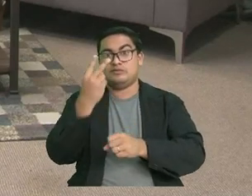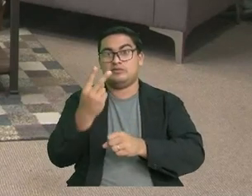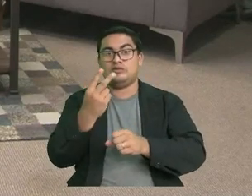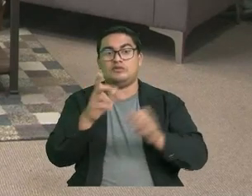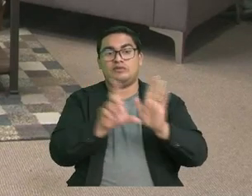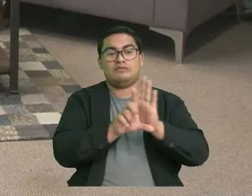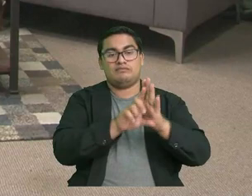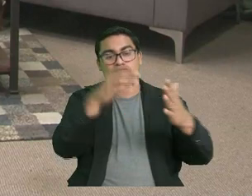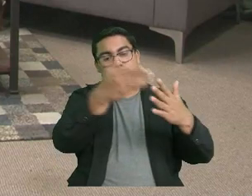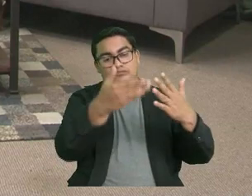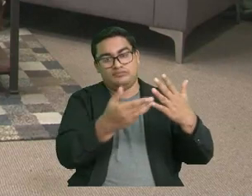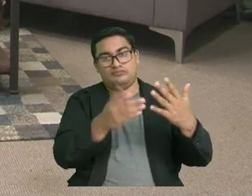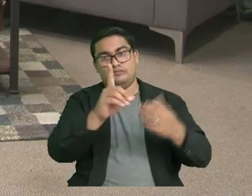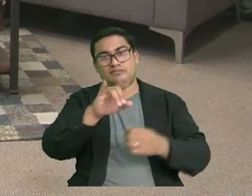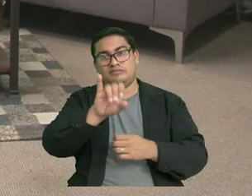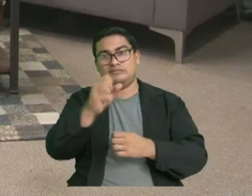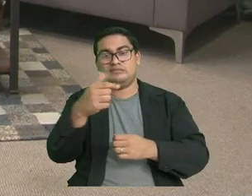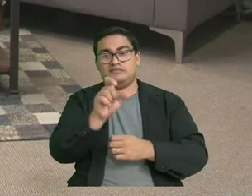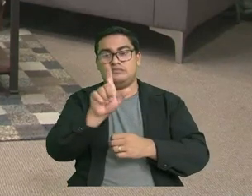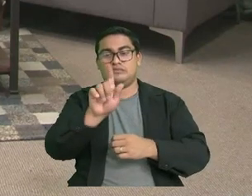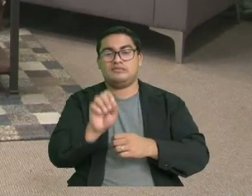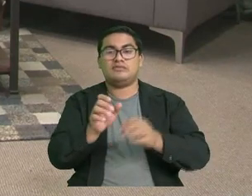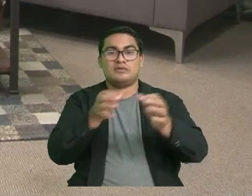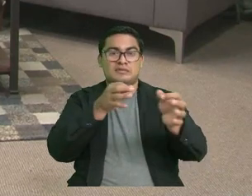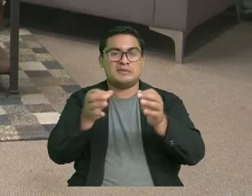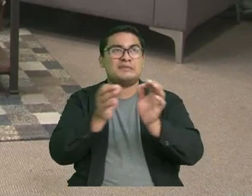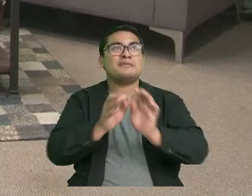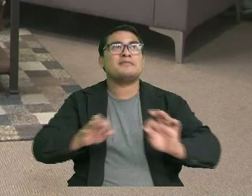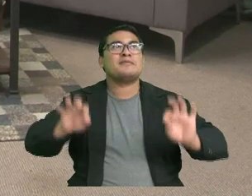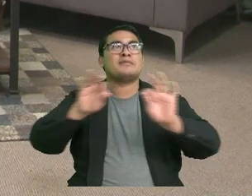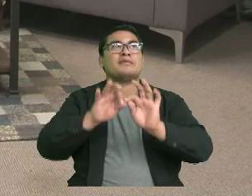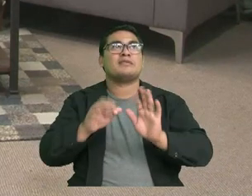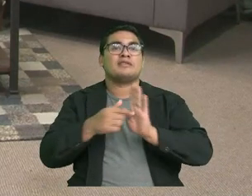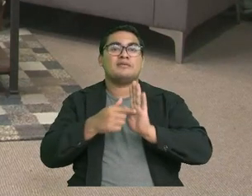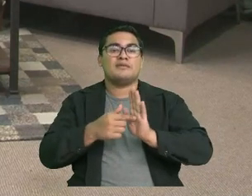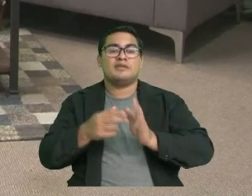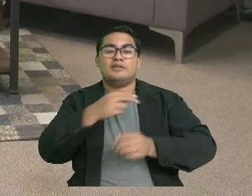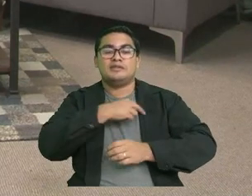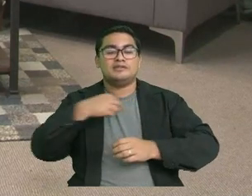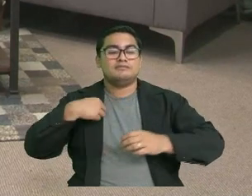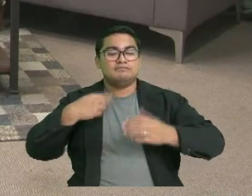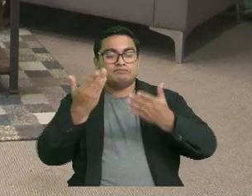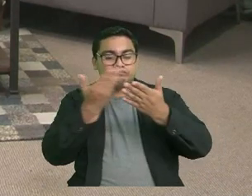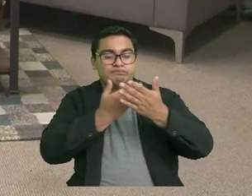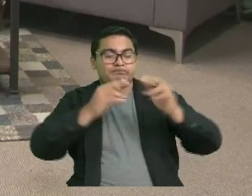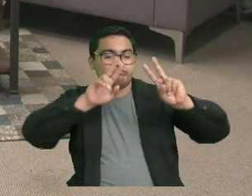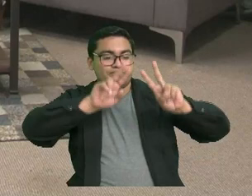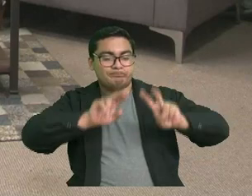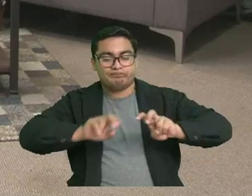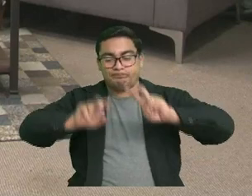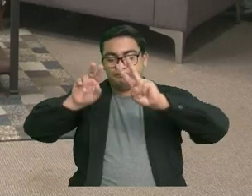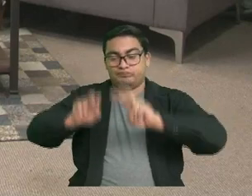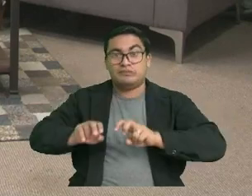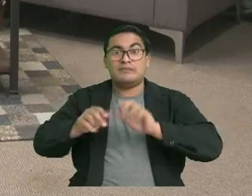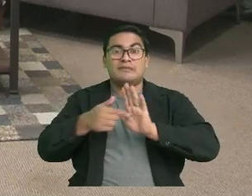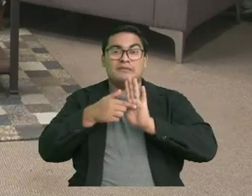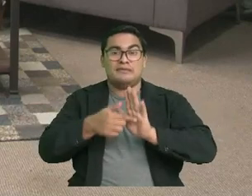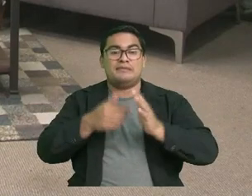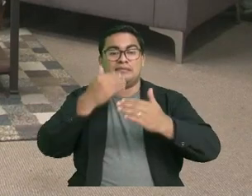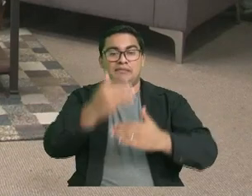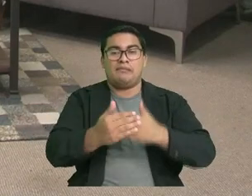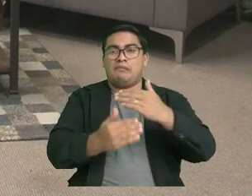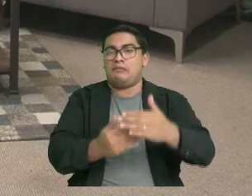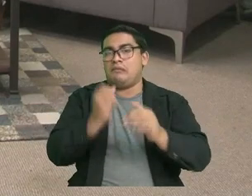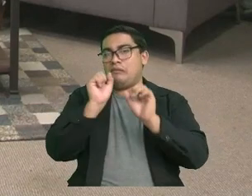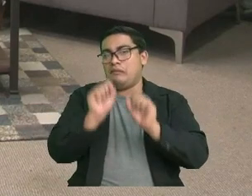queremos compartir es que cuando vamos haciendo ese estudio y ese análisis, porque es un proceso que te puede